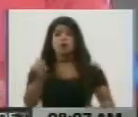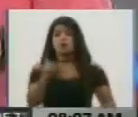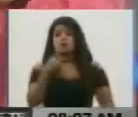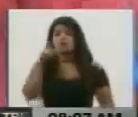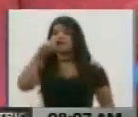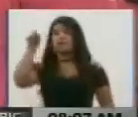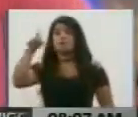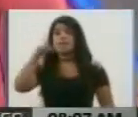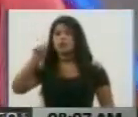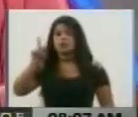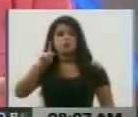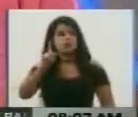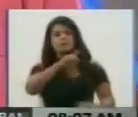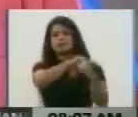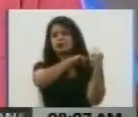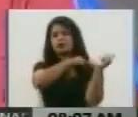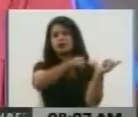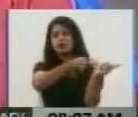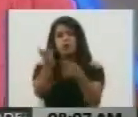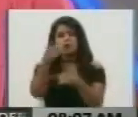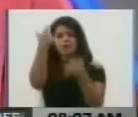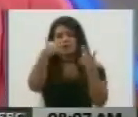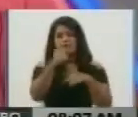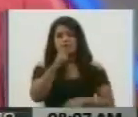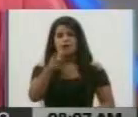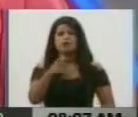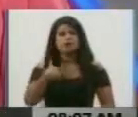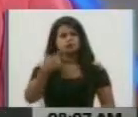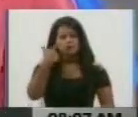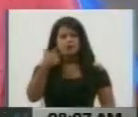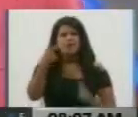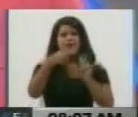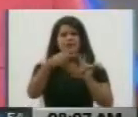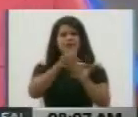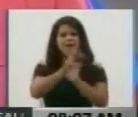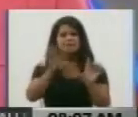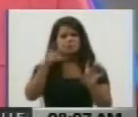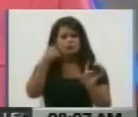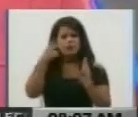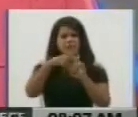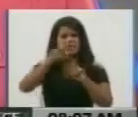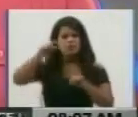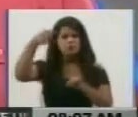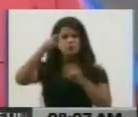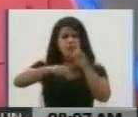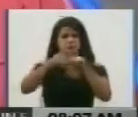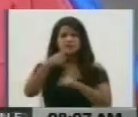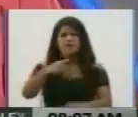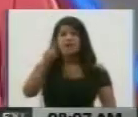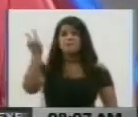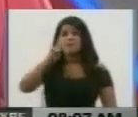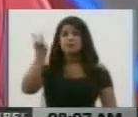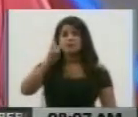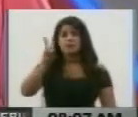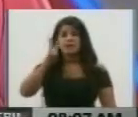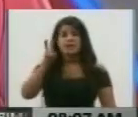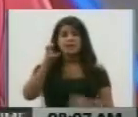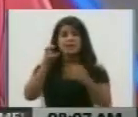que es malo, es que todo lo que representa el chavismo es malo. Yo llegué a ver una etiqueta posicionada que decía Venezuela sin